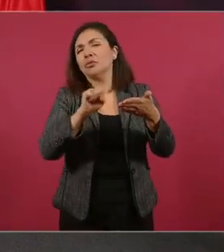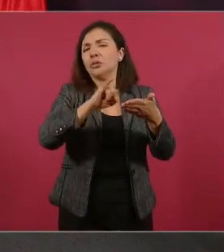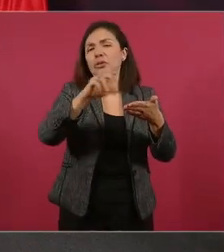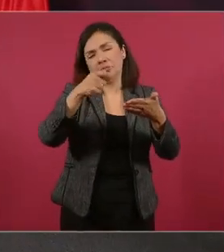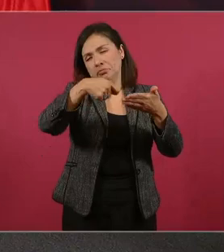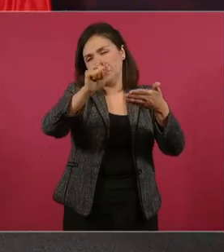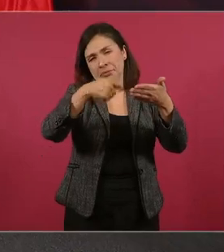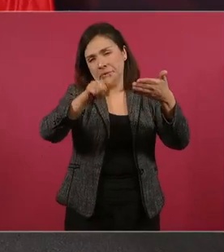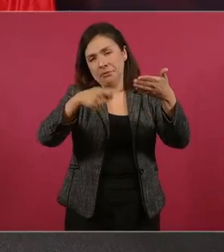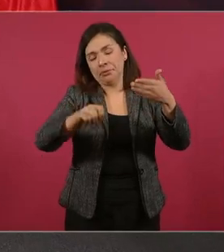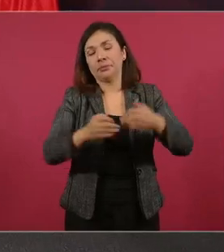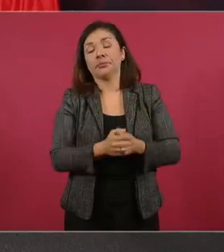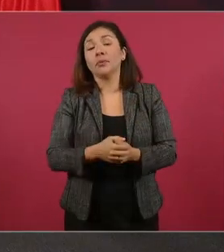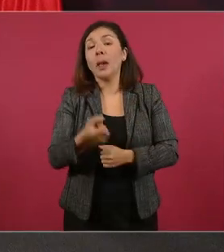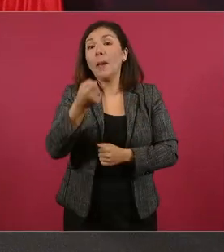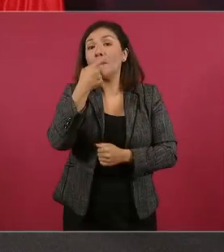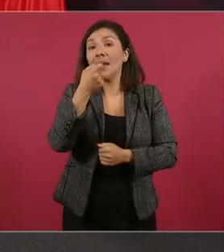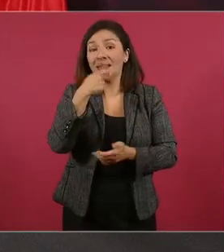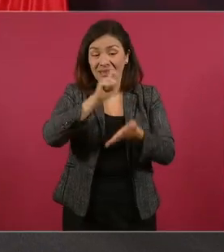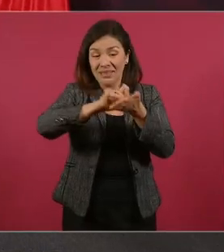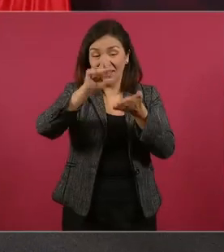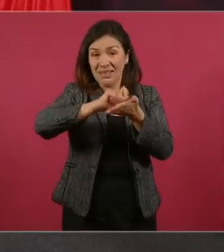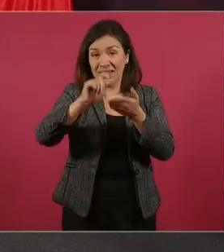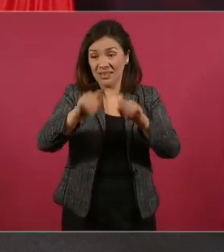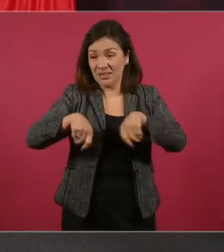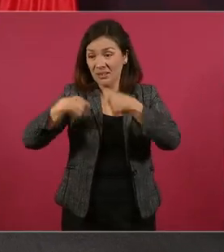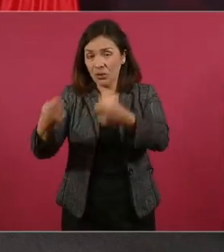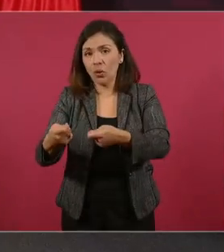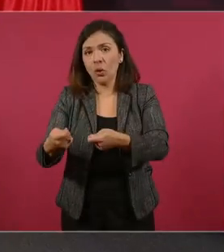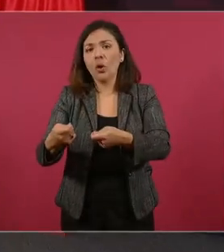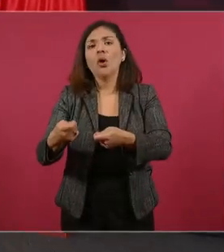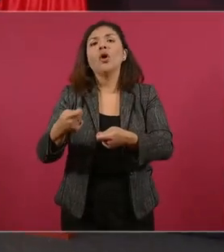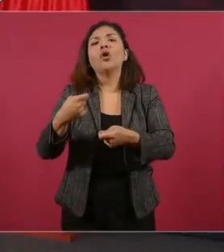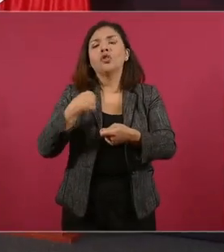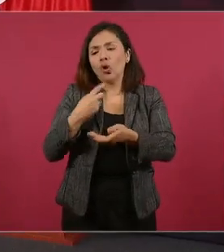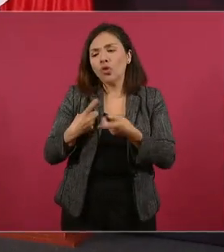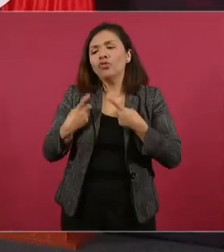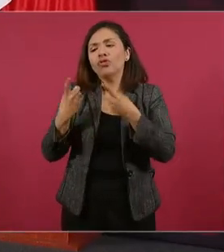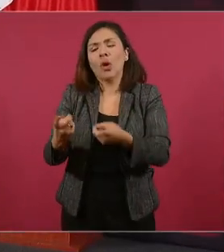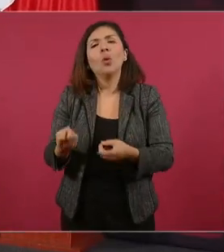De todas las medicinas que te recetan, ¿cuántas te entregaron?